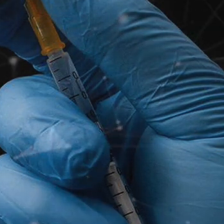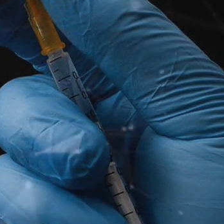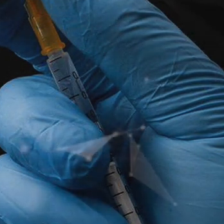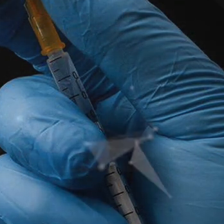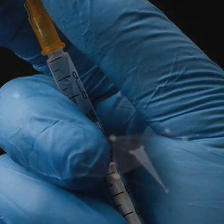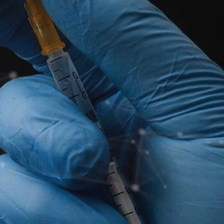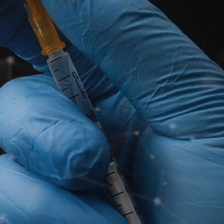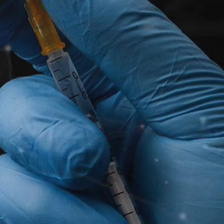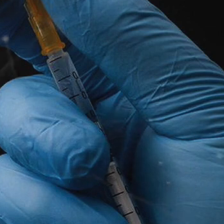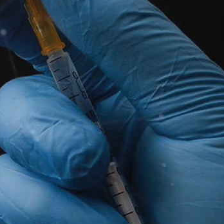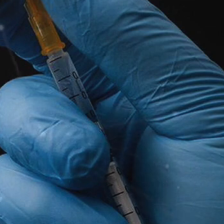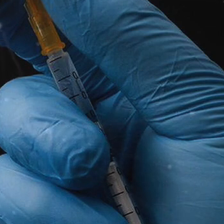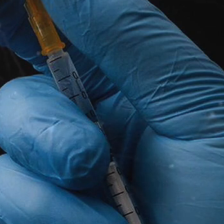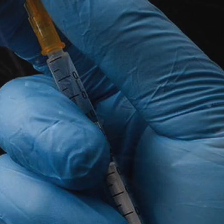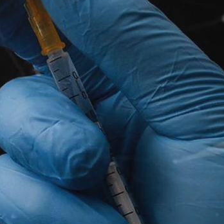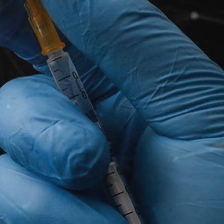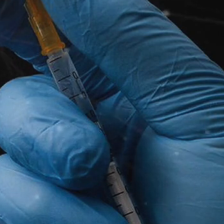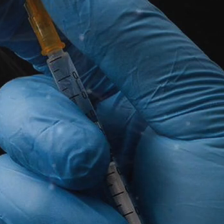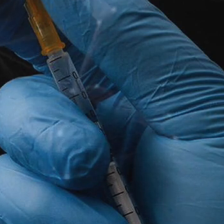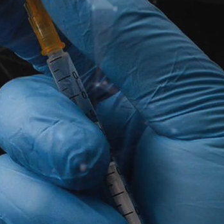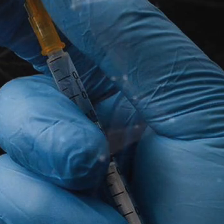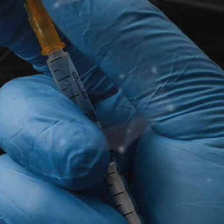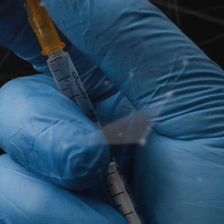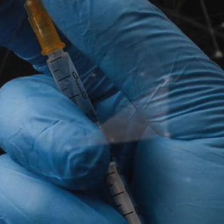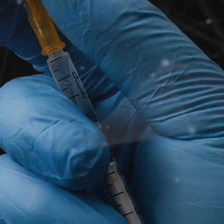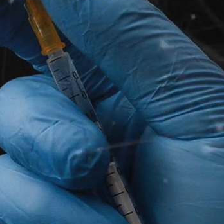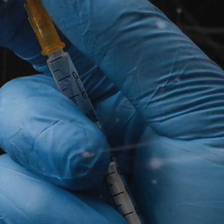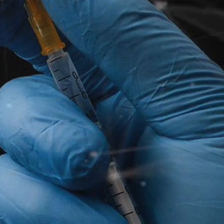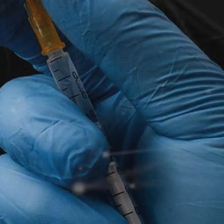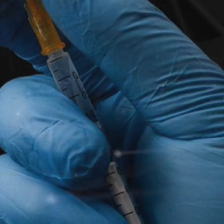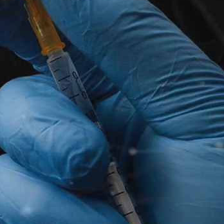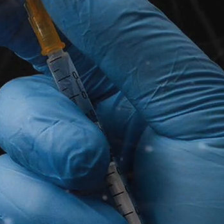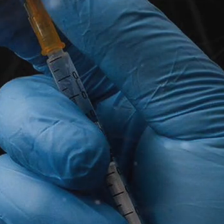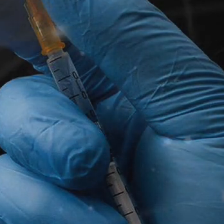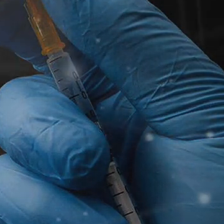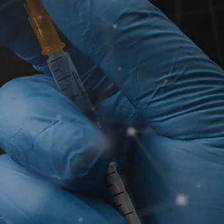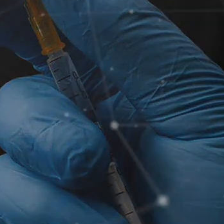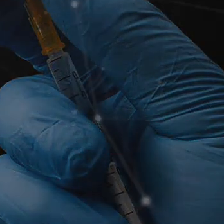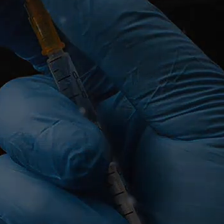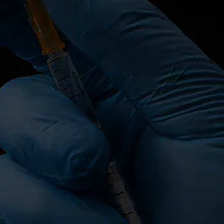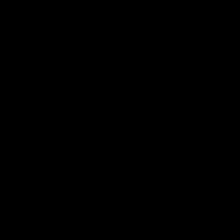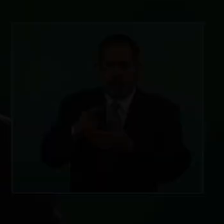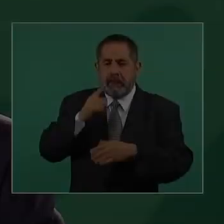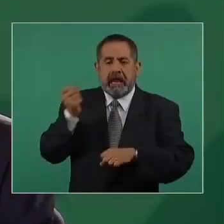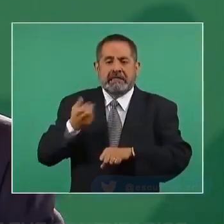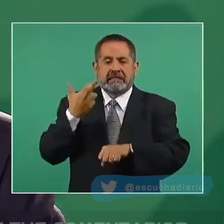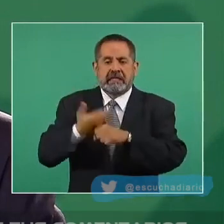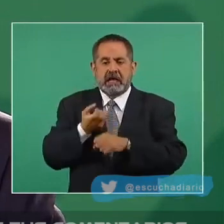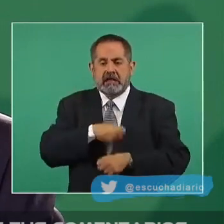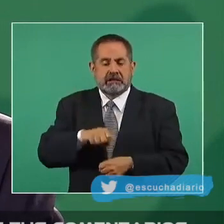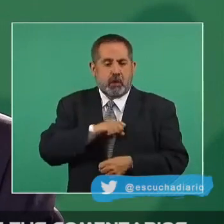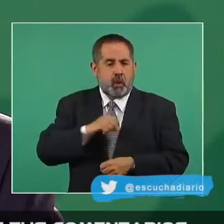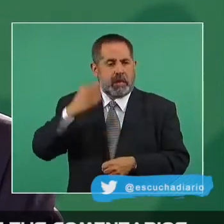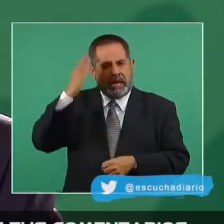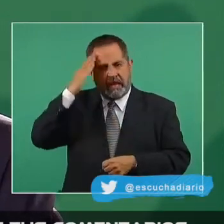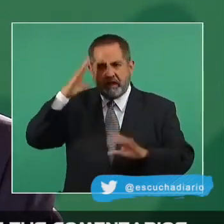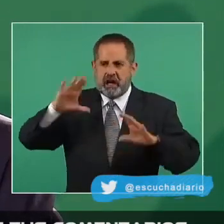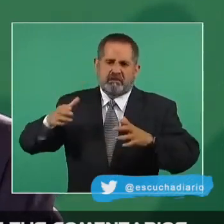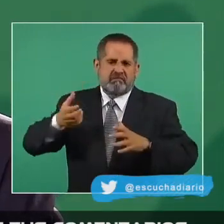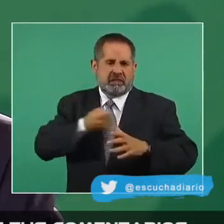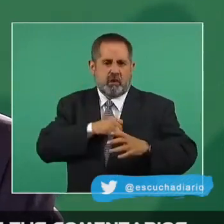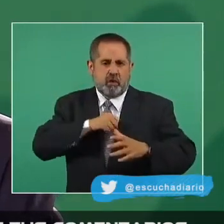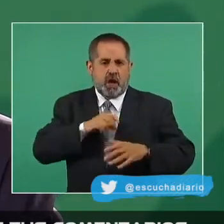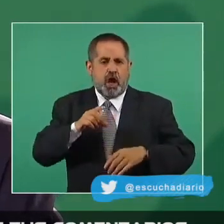nuestro canal. Avance de la vacunación en México. El 26 de junio